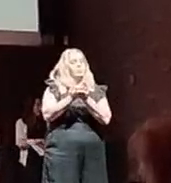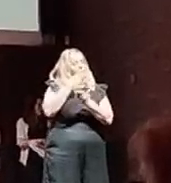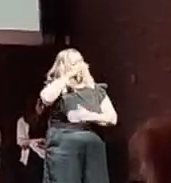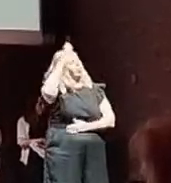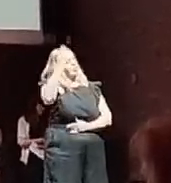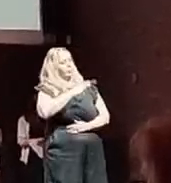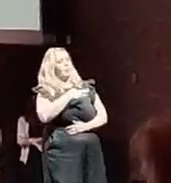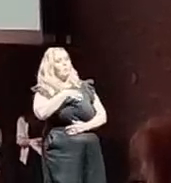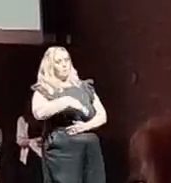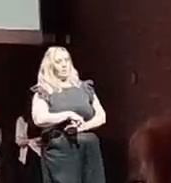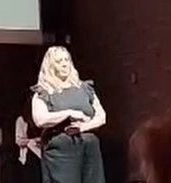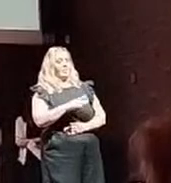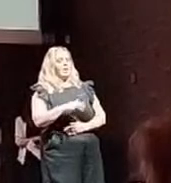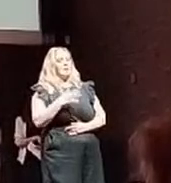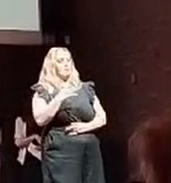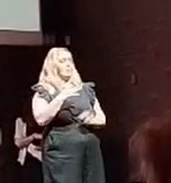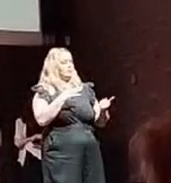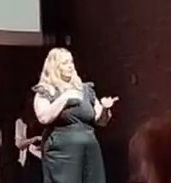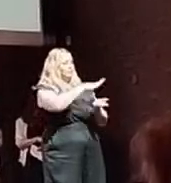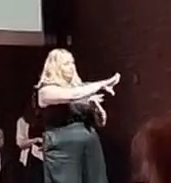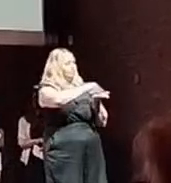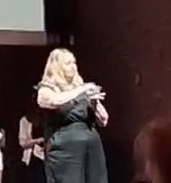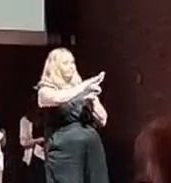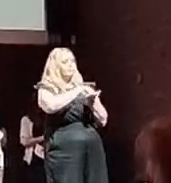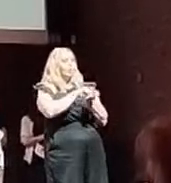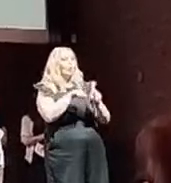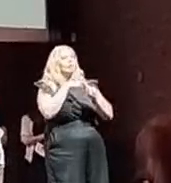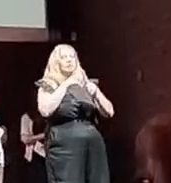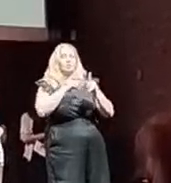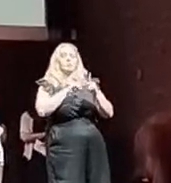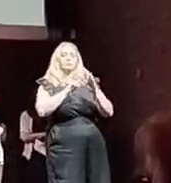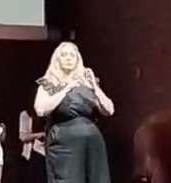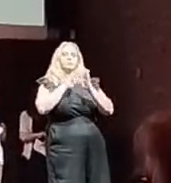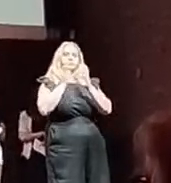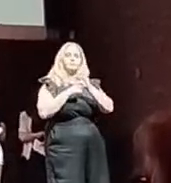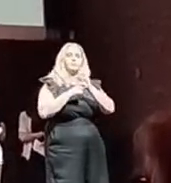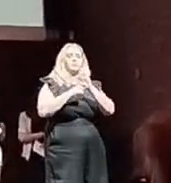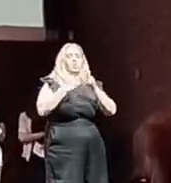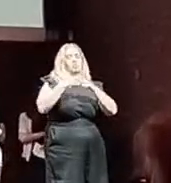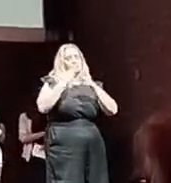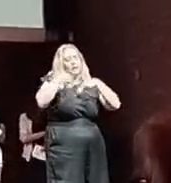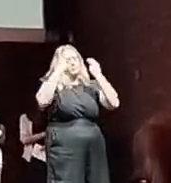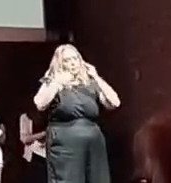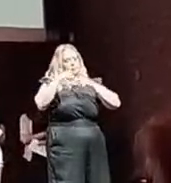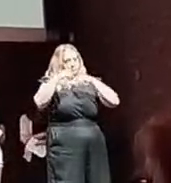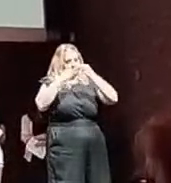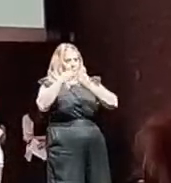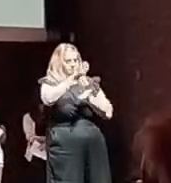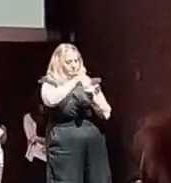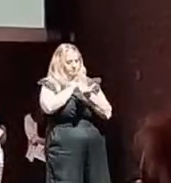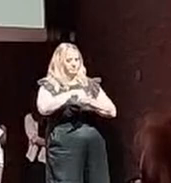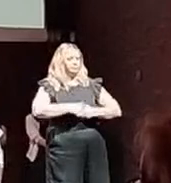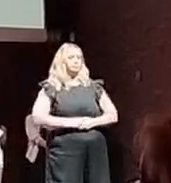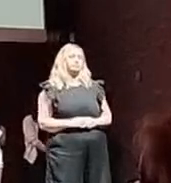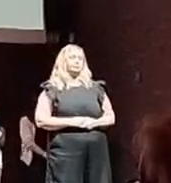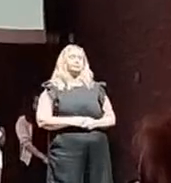sean escuchadas y tenidas en cuenta en la construcción y desarrollo de las políticas públicas.